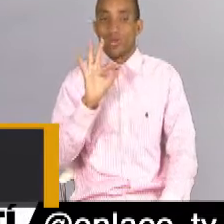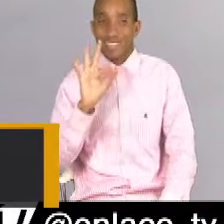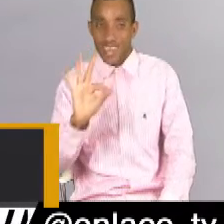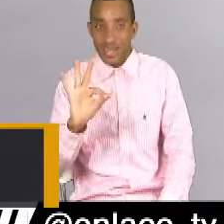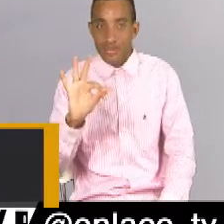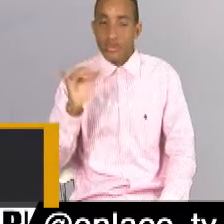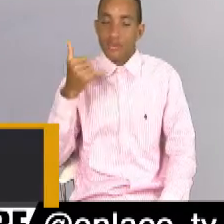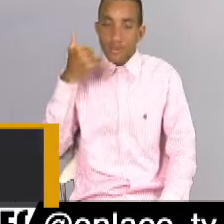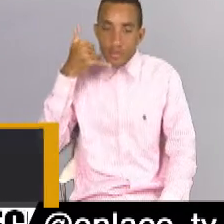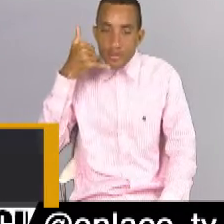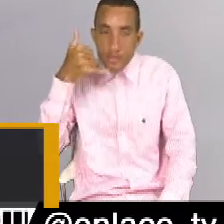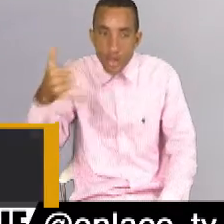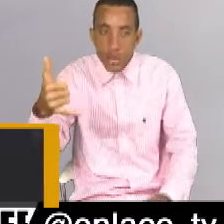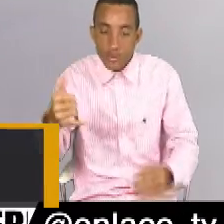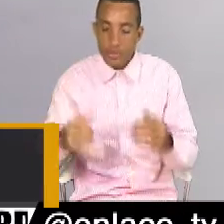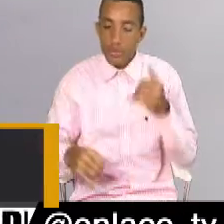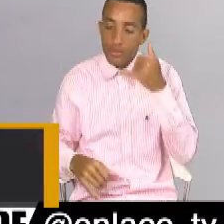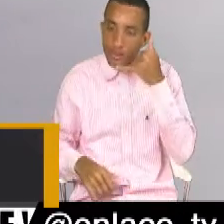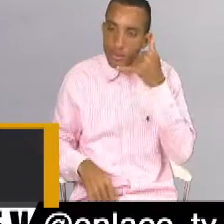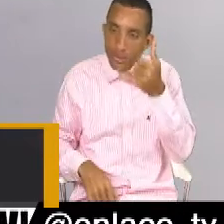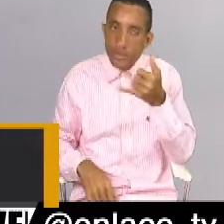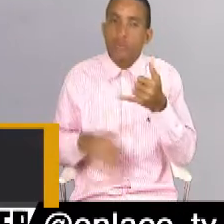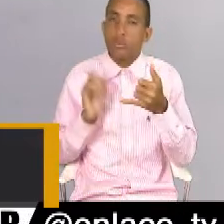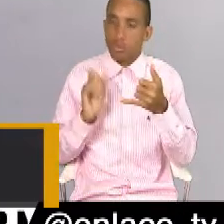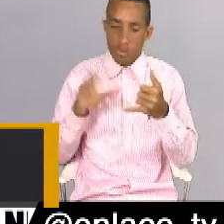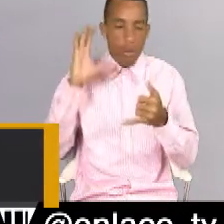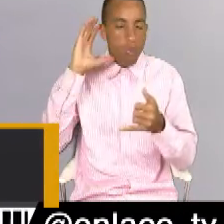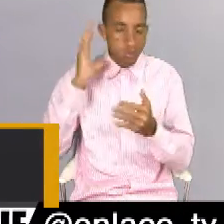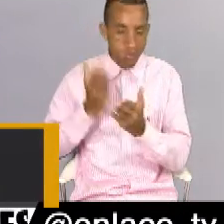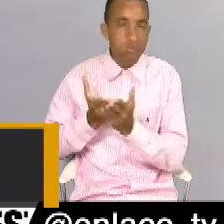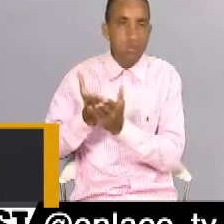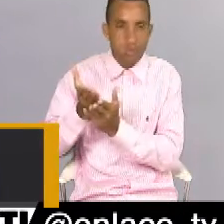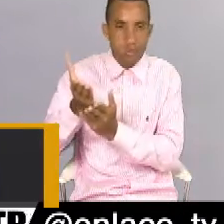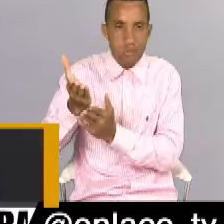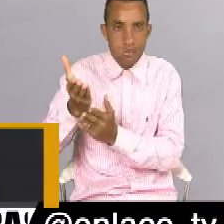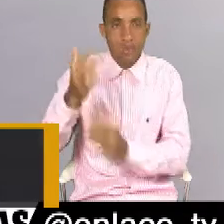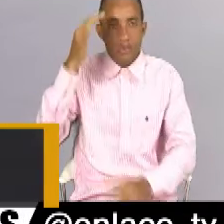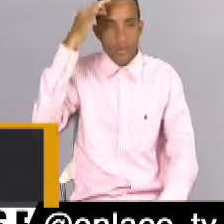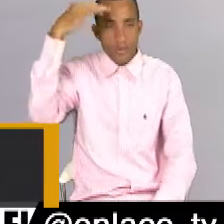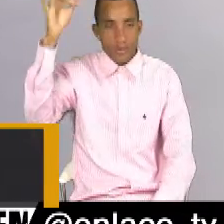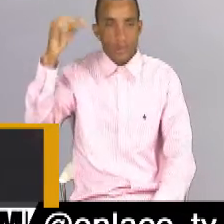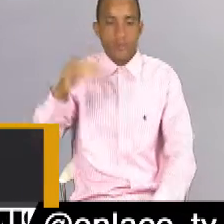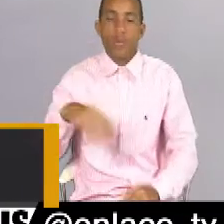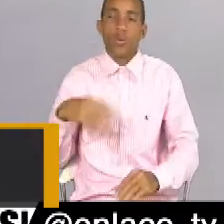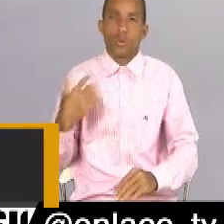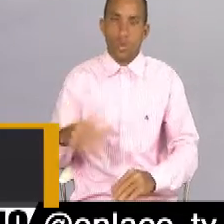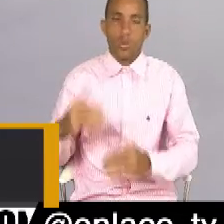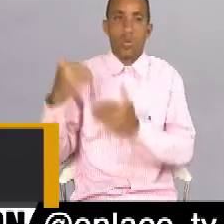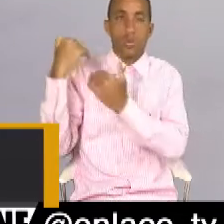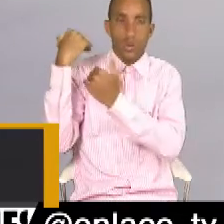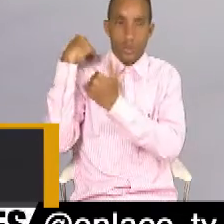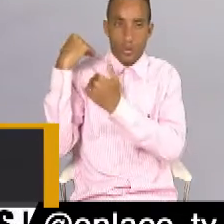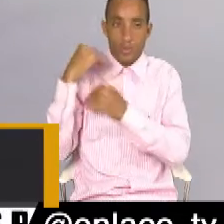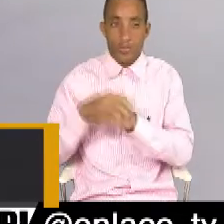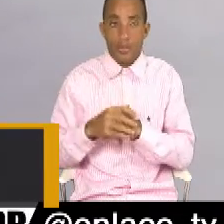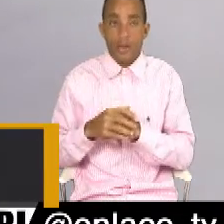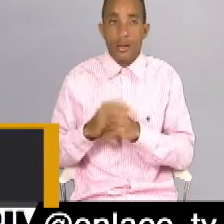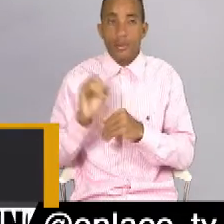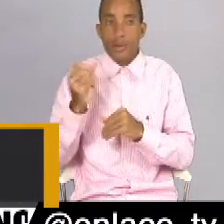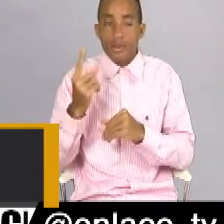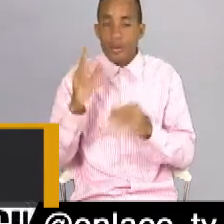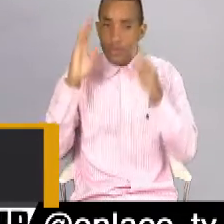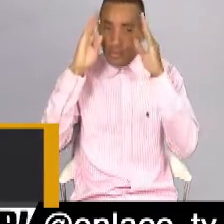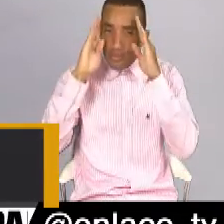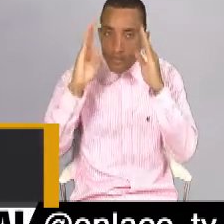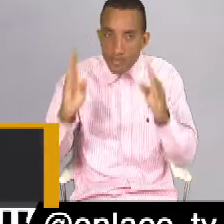143, que está funcionando en la Personería Municipal con profesionales competentes para que en un primer momento brindemos